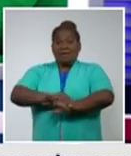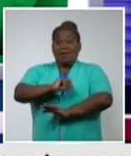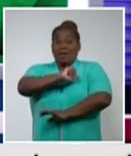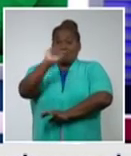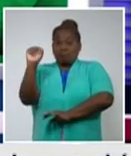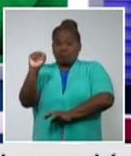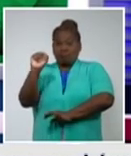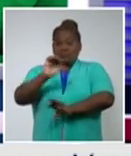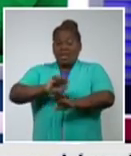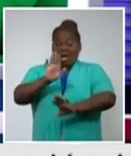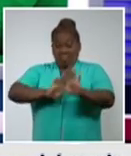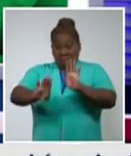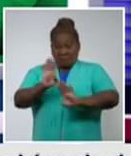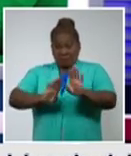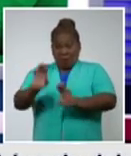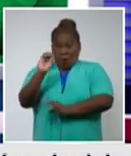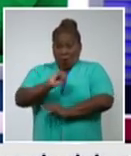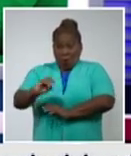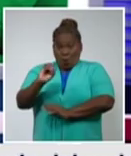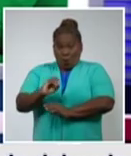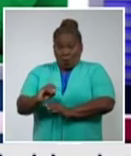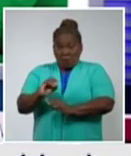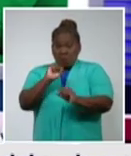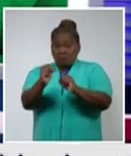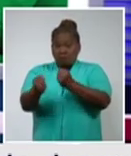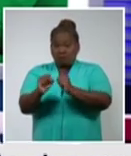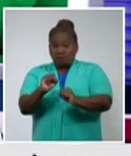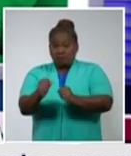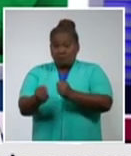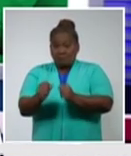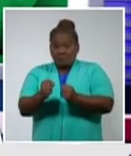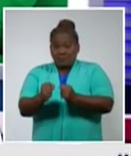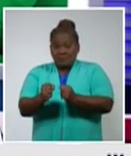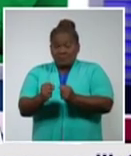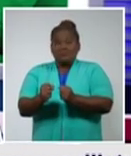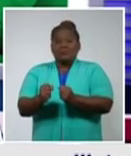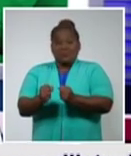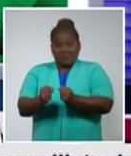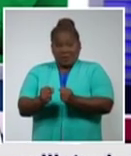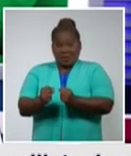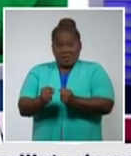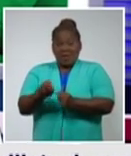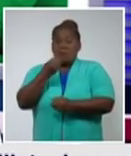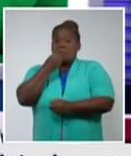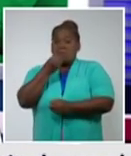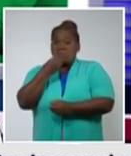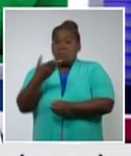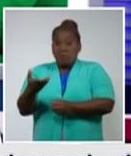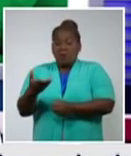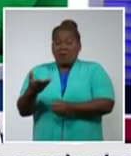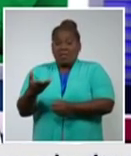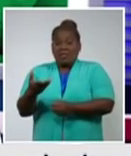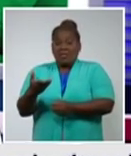suficiente para controlar, pues nos pudieran ocasionar muchas personas que